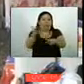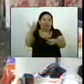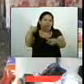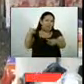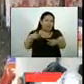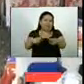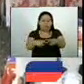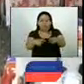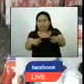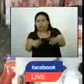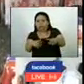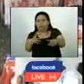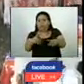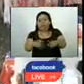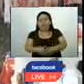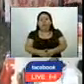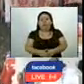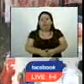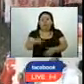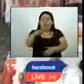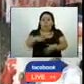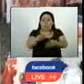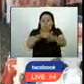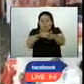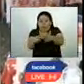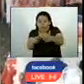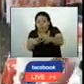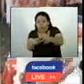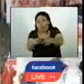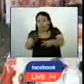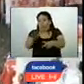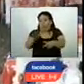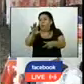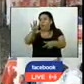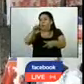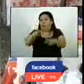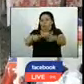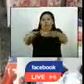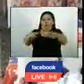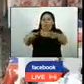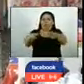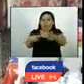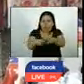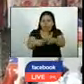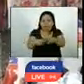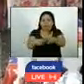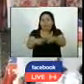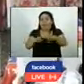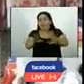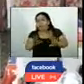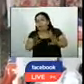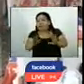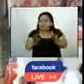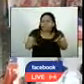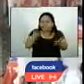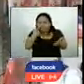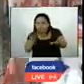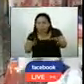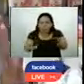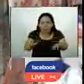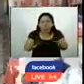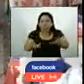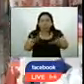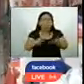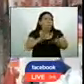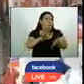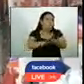ser, digamos, de ese tamaño. Pero ahora la hemos reducido quizás un 50%, así es. Pero tratando la manera de que siempre esté al